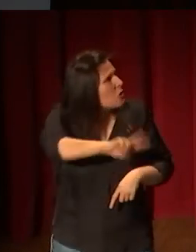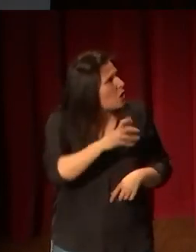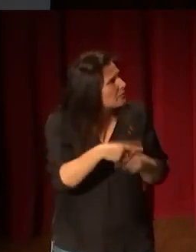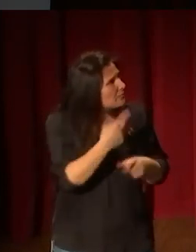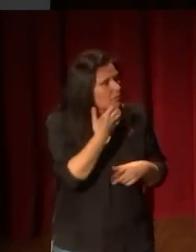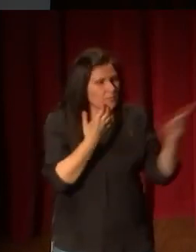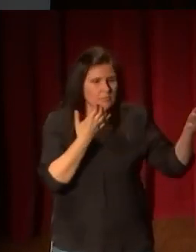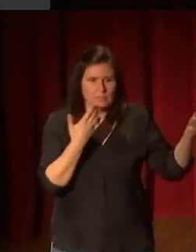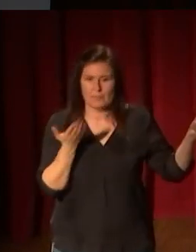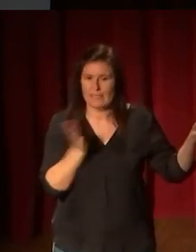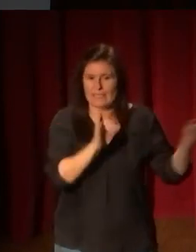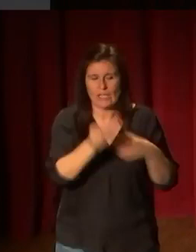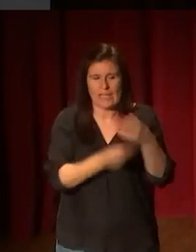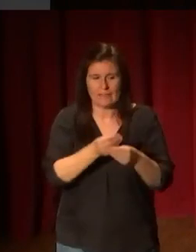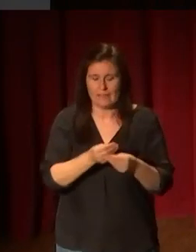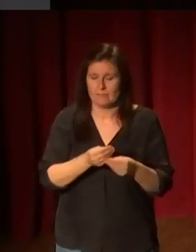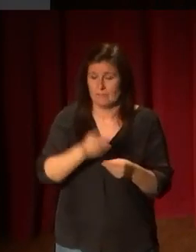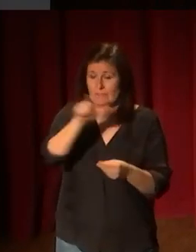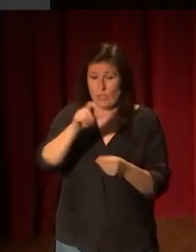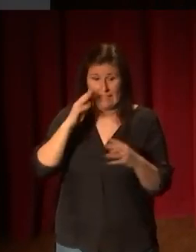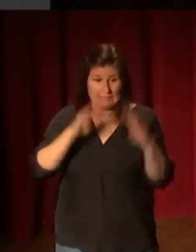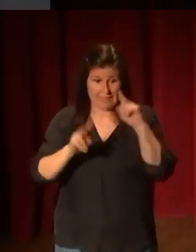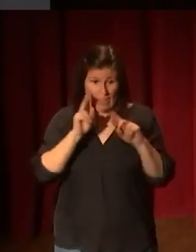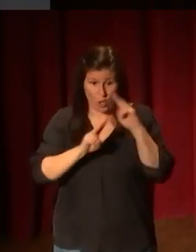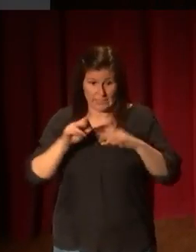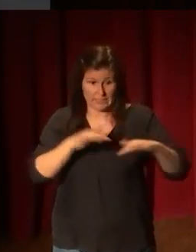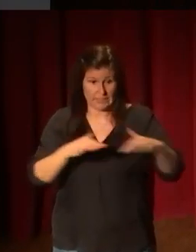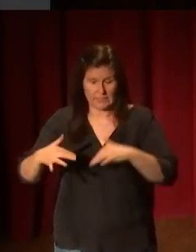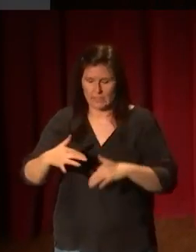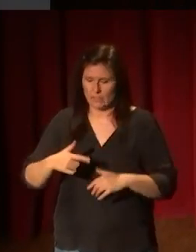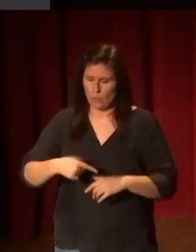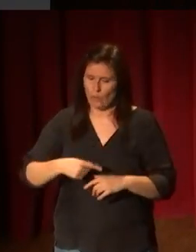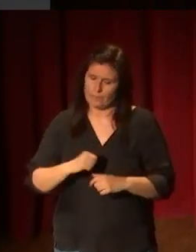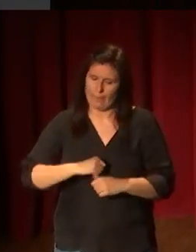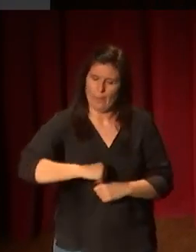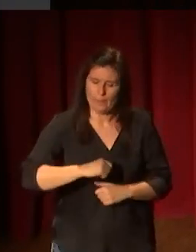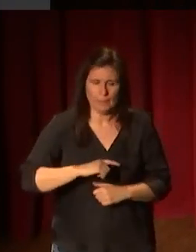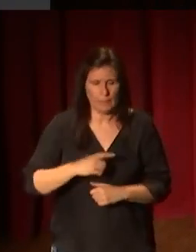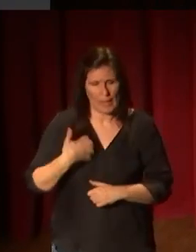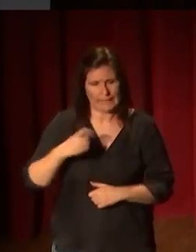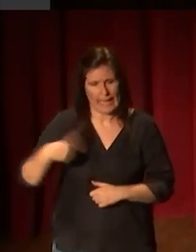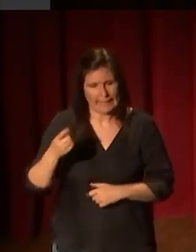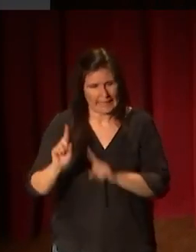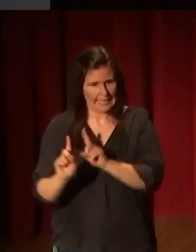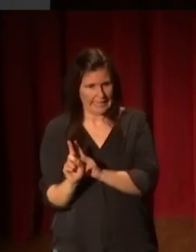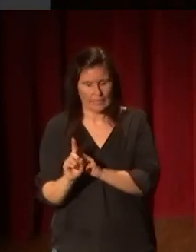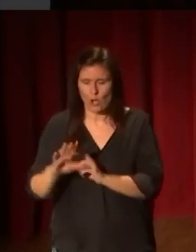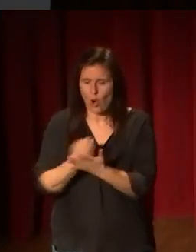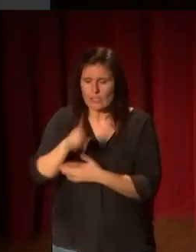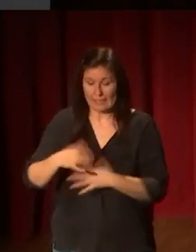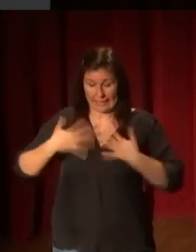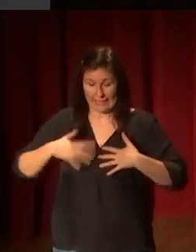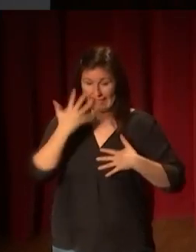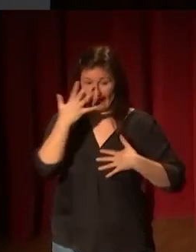presentación que nos hace de los espectadores ven como uno está estorbando al de delante o ven como muchos de ellos están disfrazados